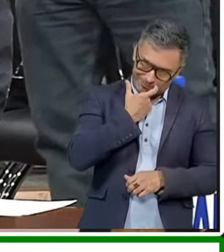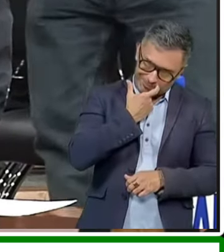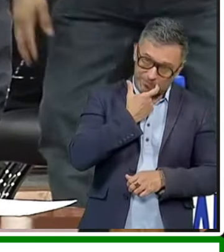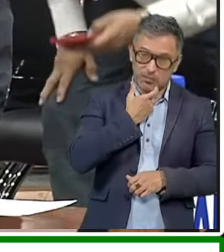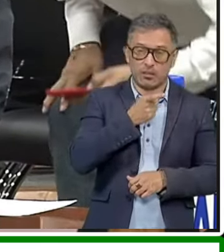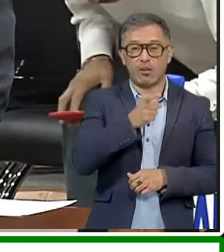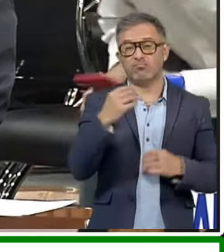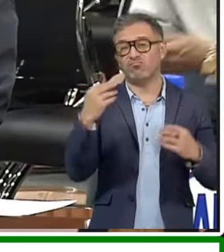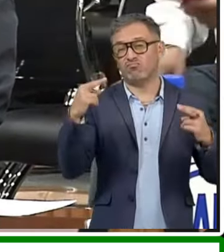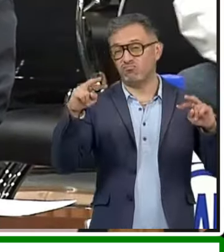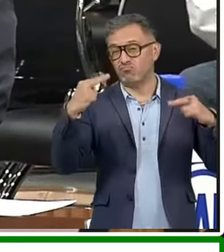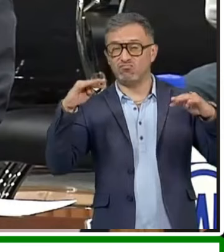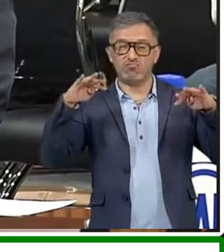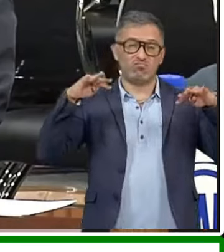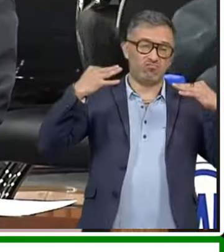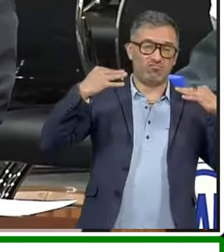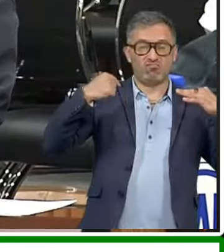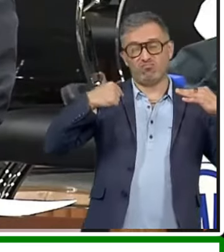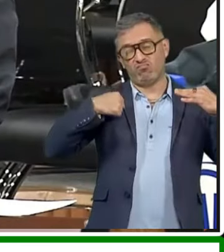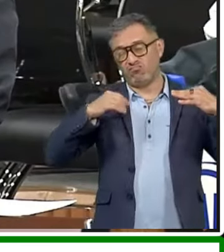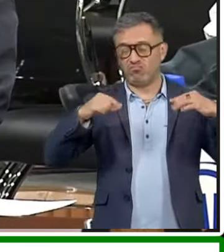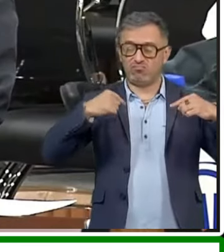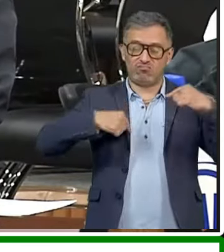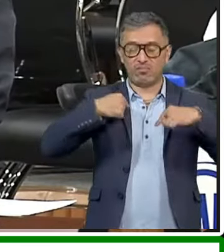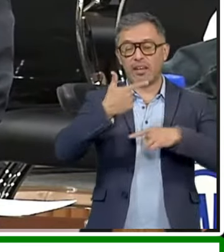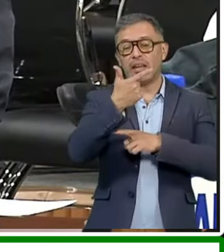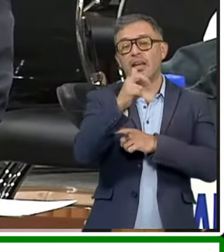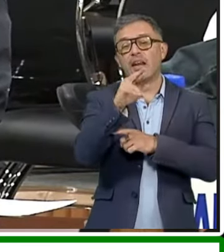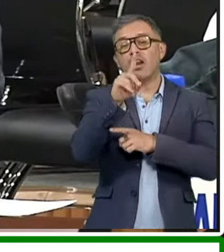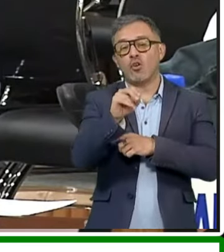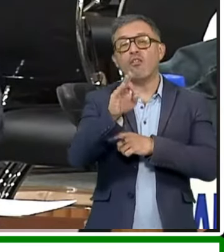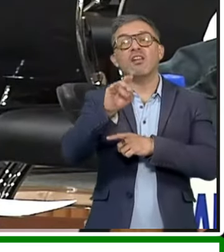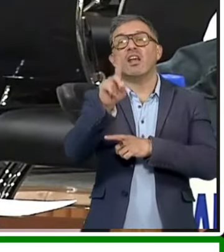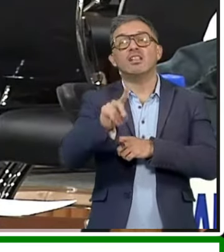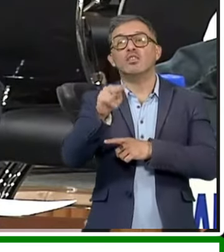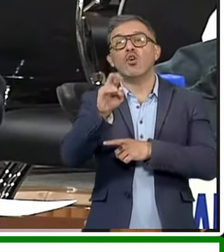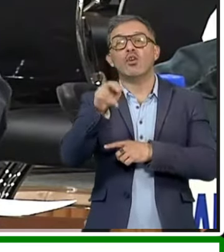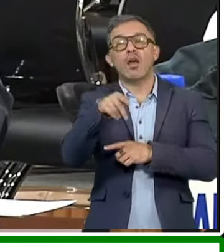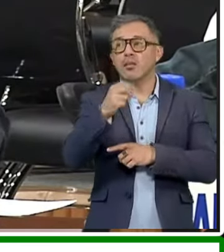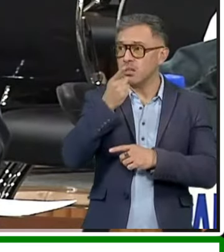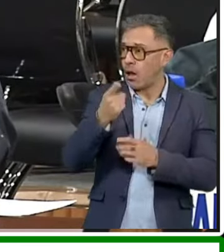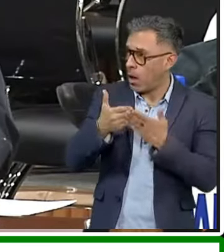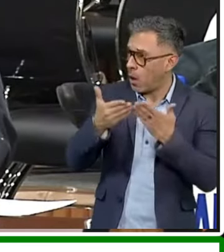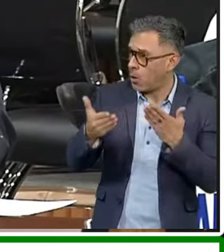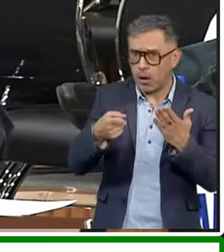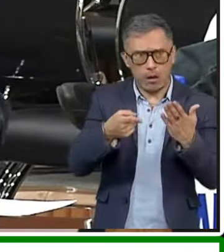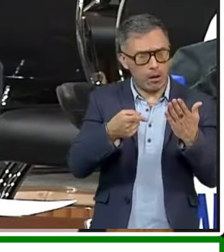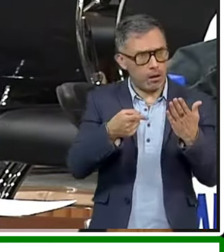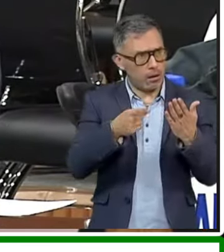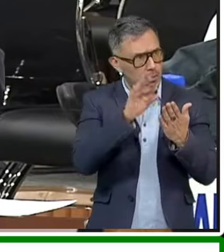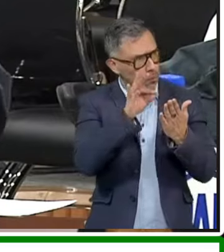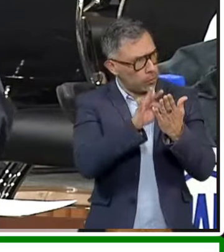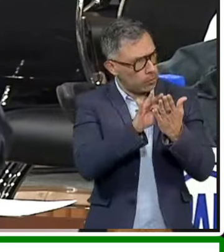tremendo egocentrismo, Gerardo Fernández Noroña, dijo, y ahora no hay ningún punto donde vayan a hablar de